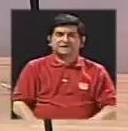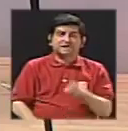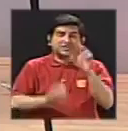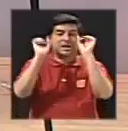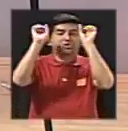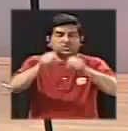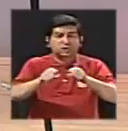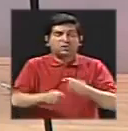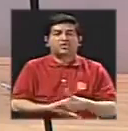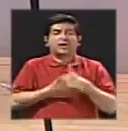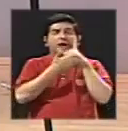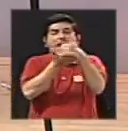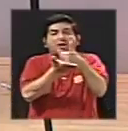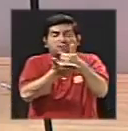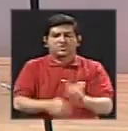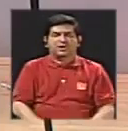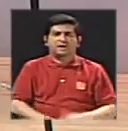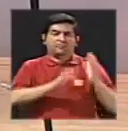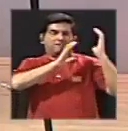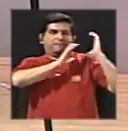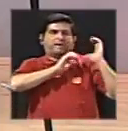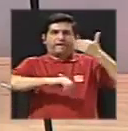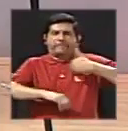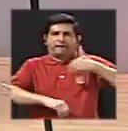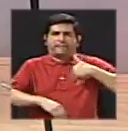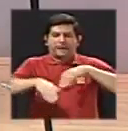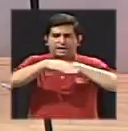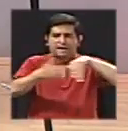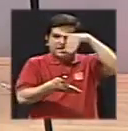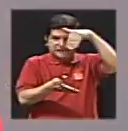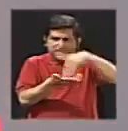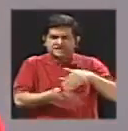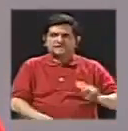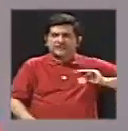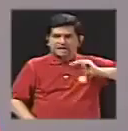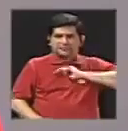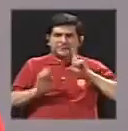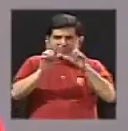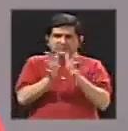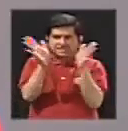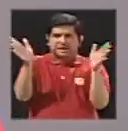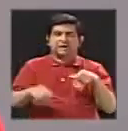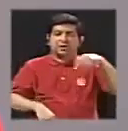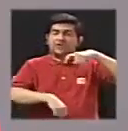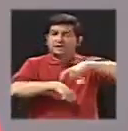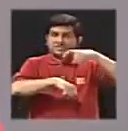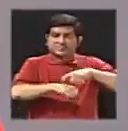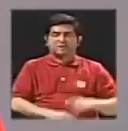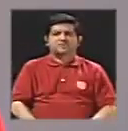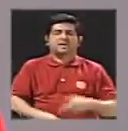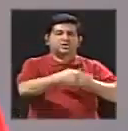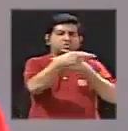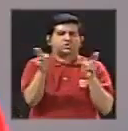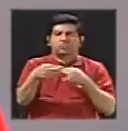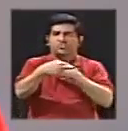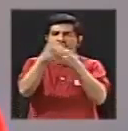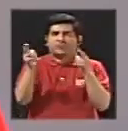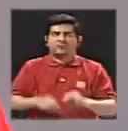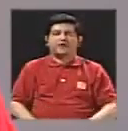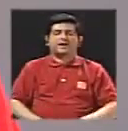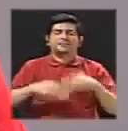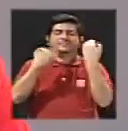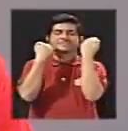podría alivianar la carga que tiene la sede central del MEP. Bueno, en estos momentos las regionales se